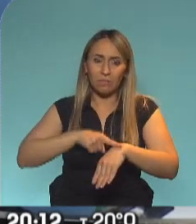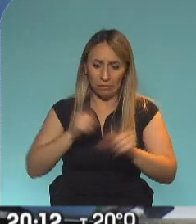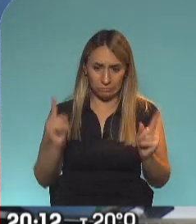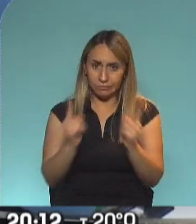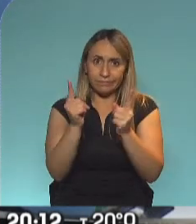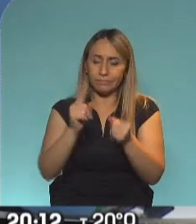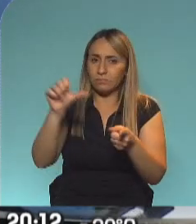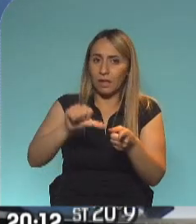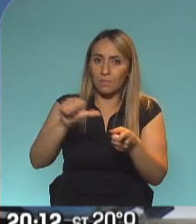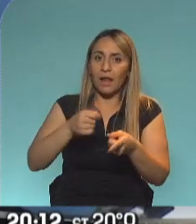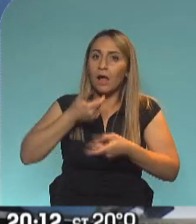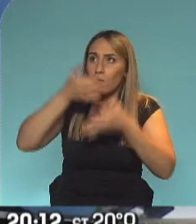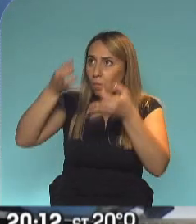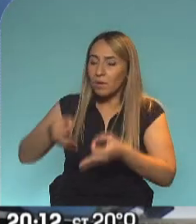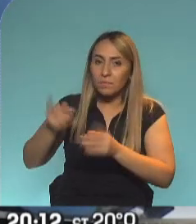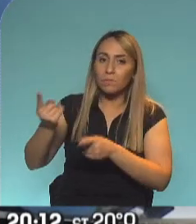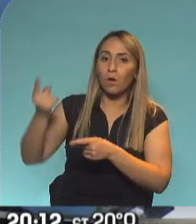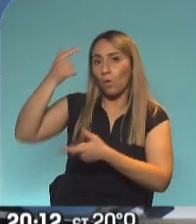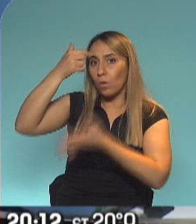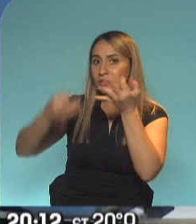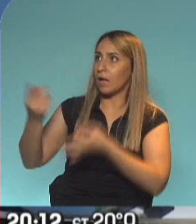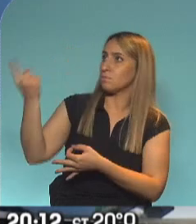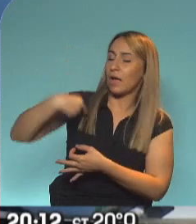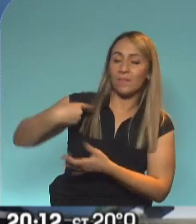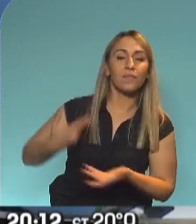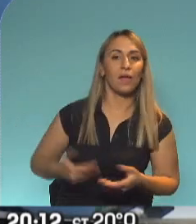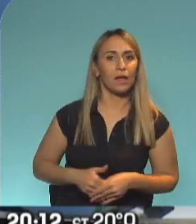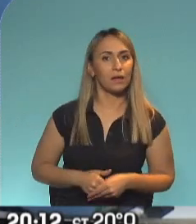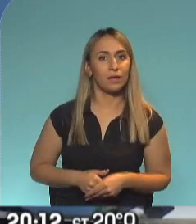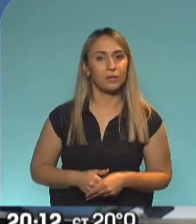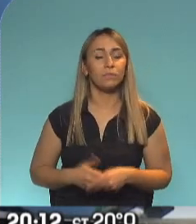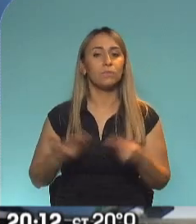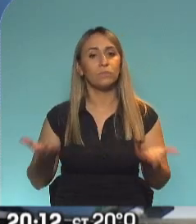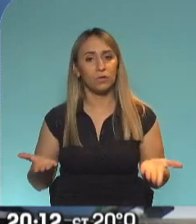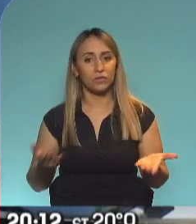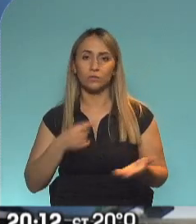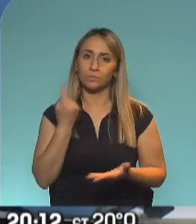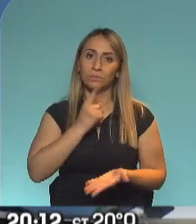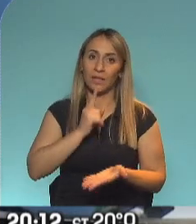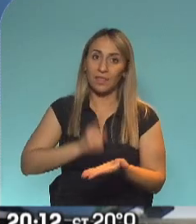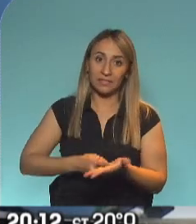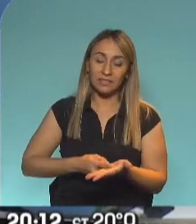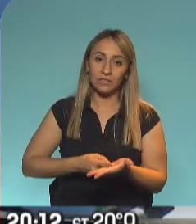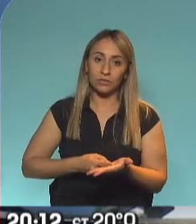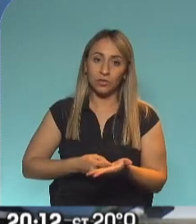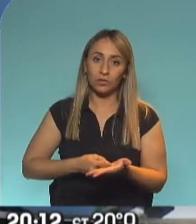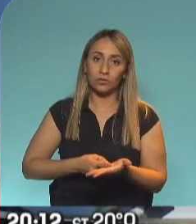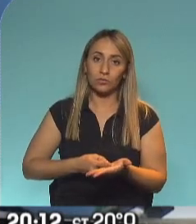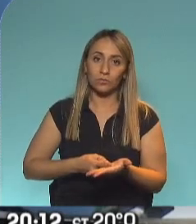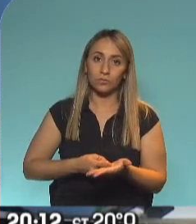para cumplir con la manda judicial. Por ello, hemos tomado la decisión de